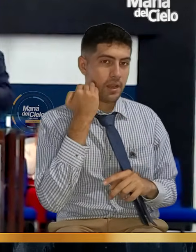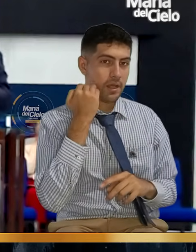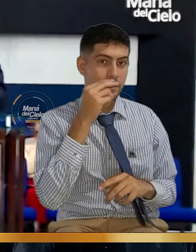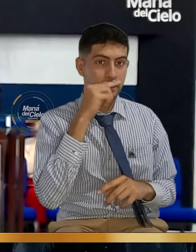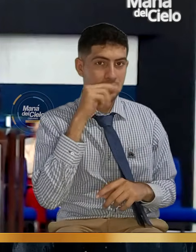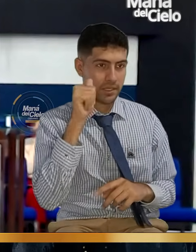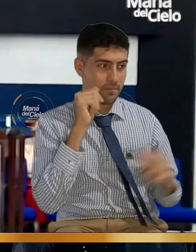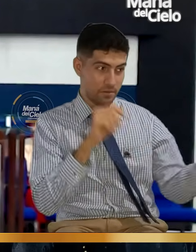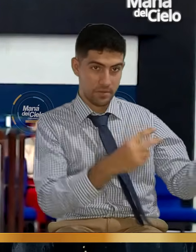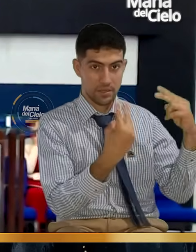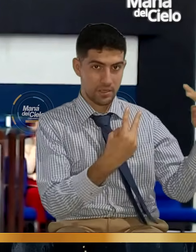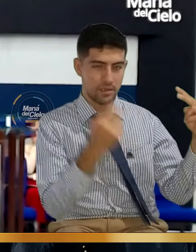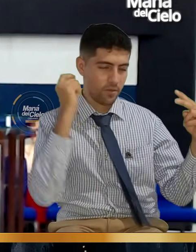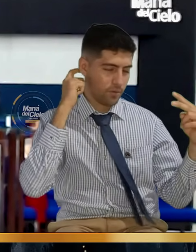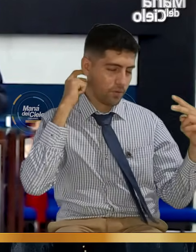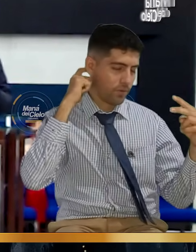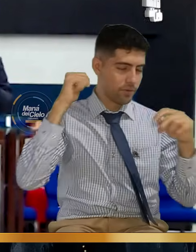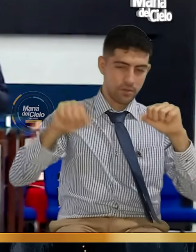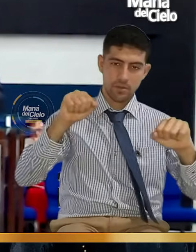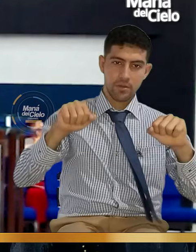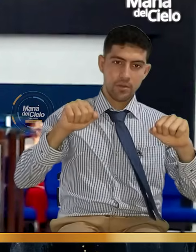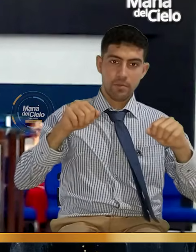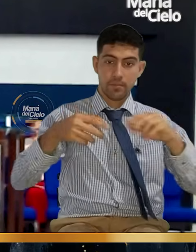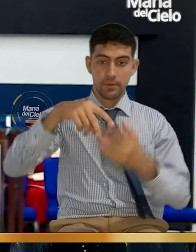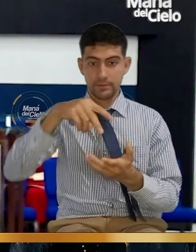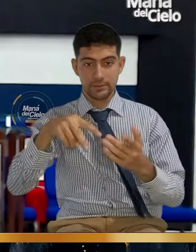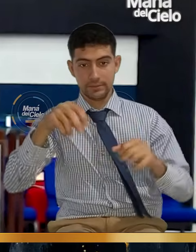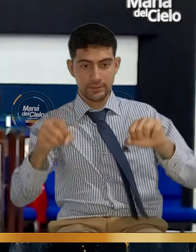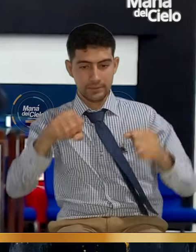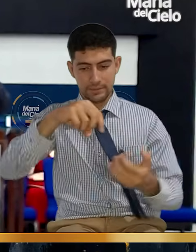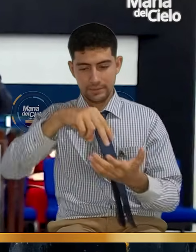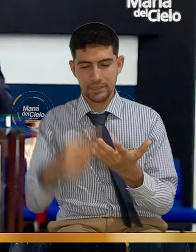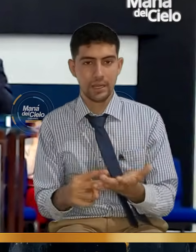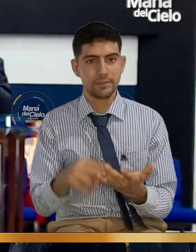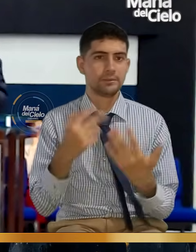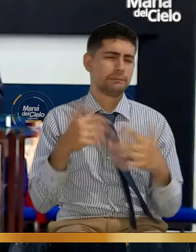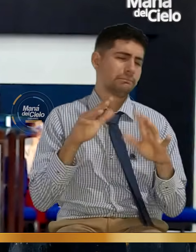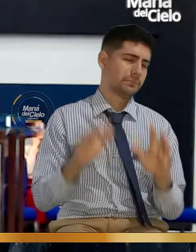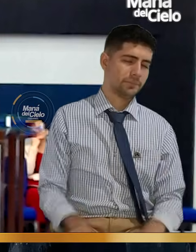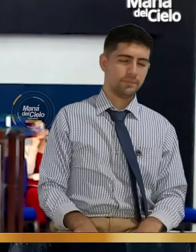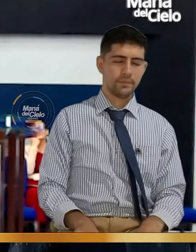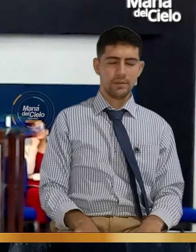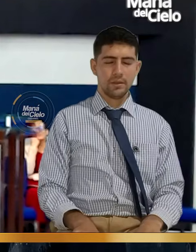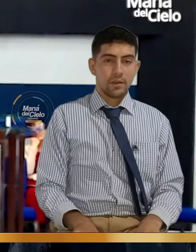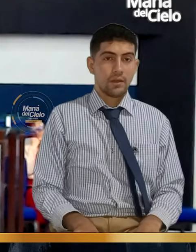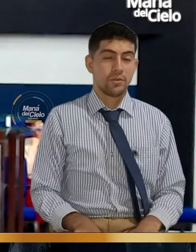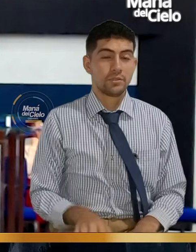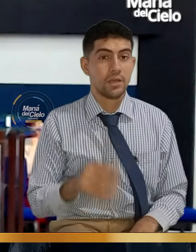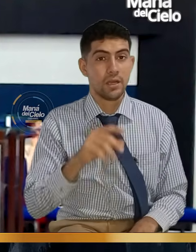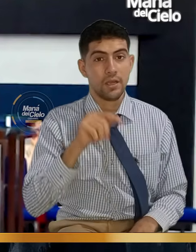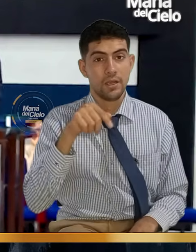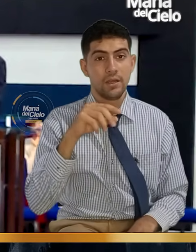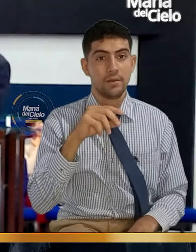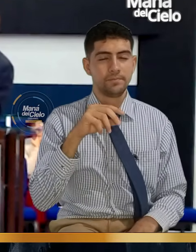al lecho de matrimonio, al otro día se levantó y dijo: Raquelita, ¿cómo amaneciste? Y cuando volvió a ver,